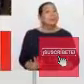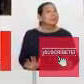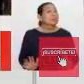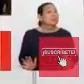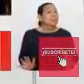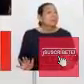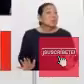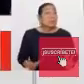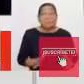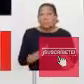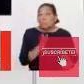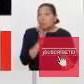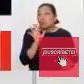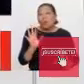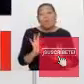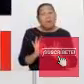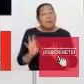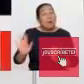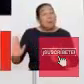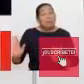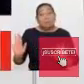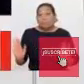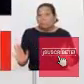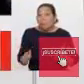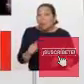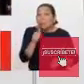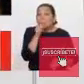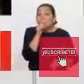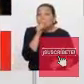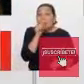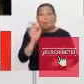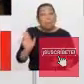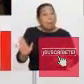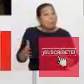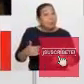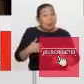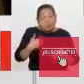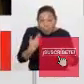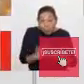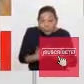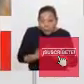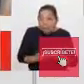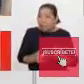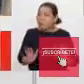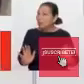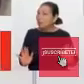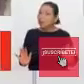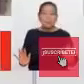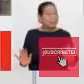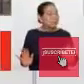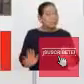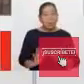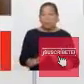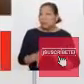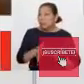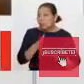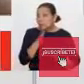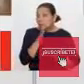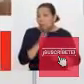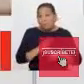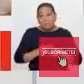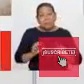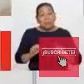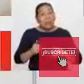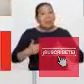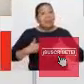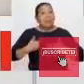decir, eso la familia lo está manejando en absoluta reserva, a nosotros no nos consta, no hemos hablado de ese tema. Posteriormente en el proceso investigatorio